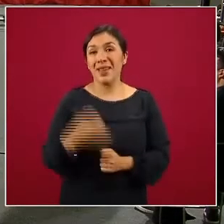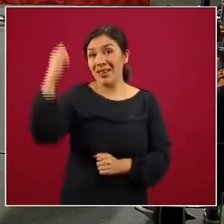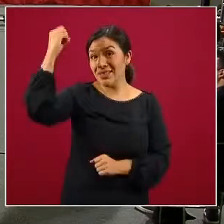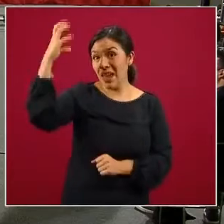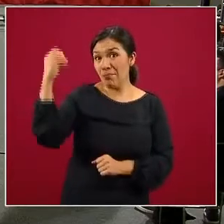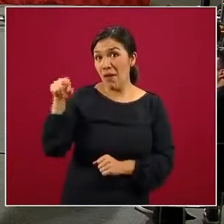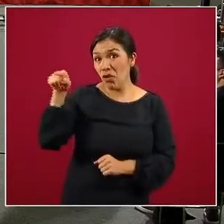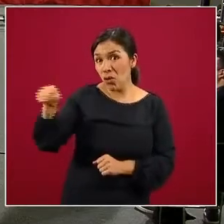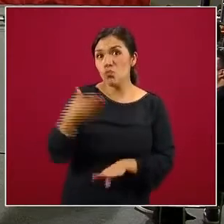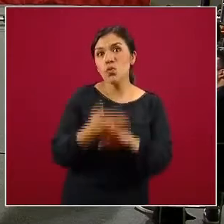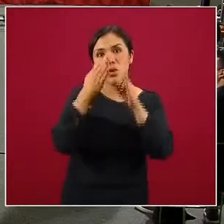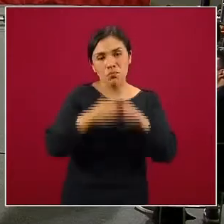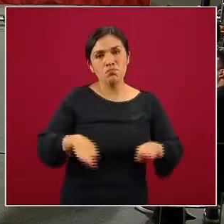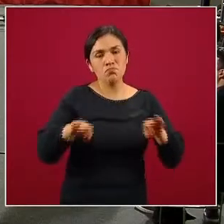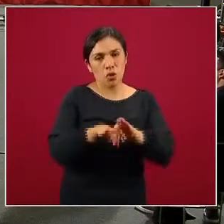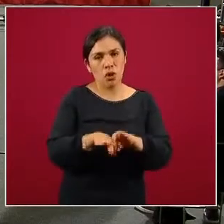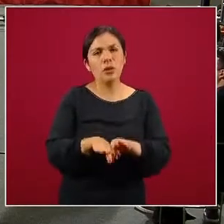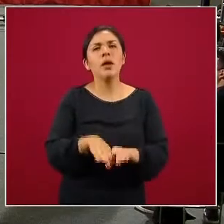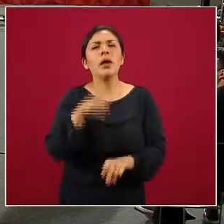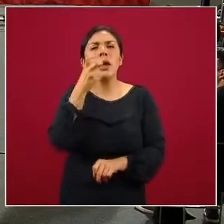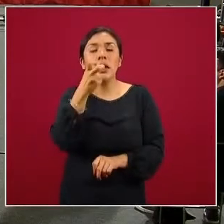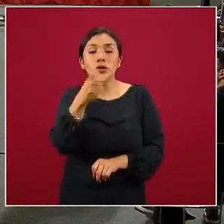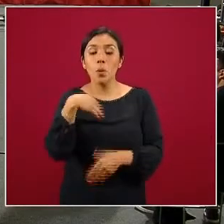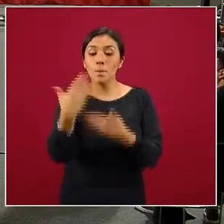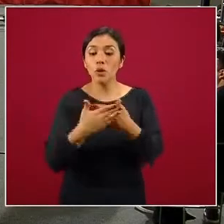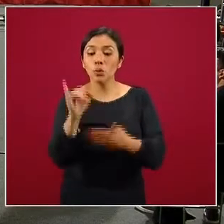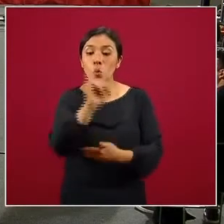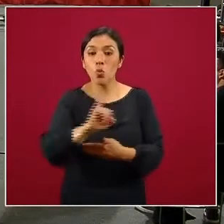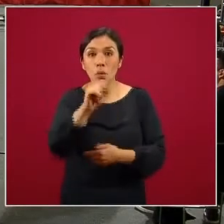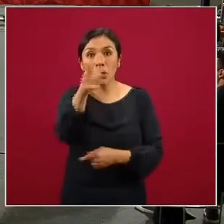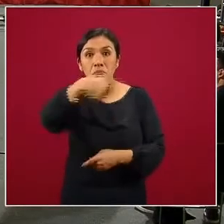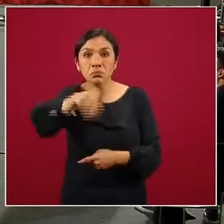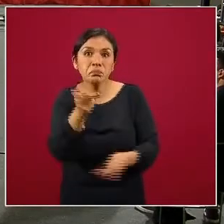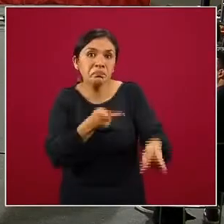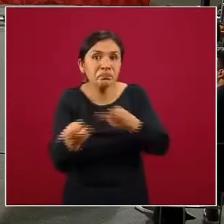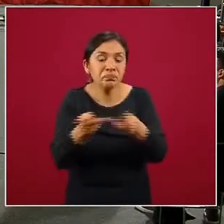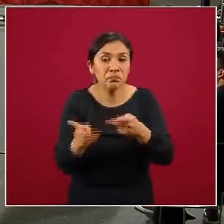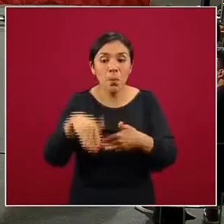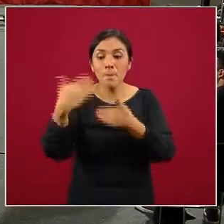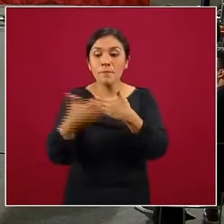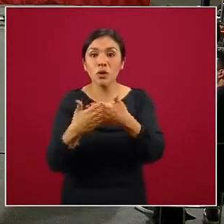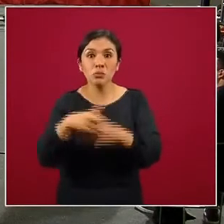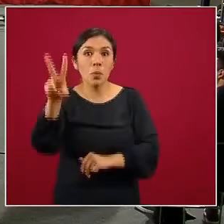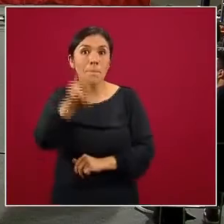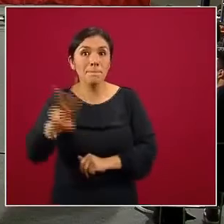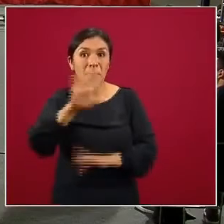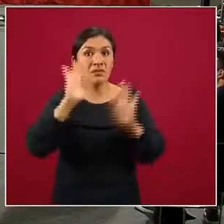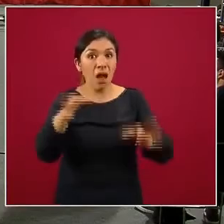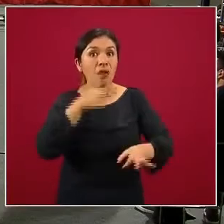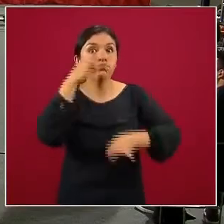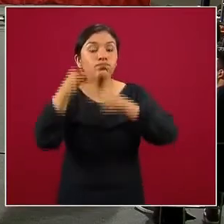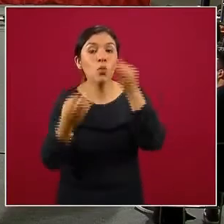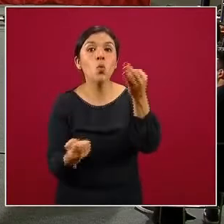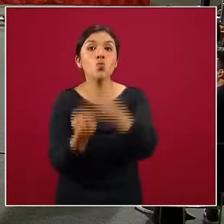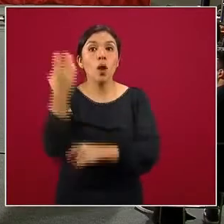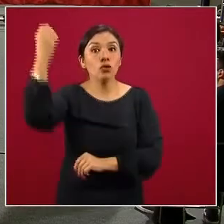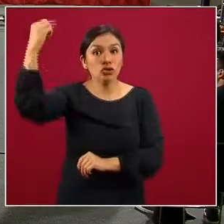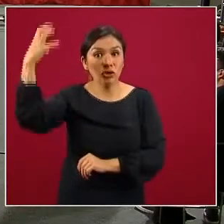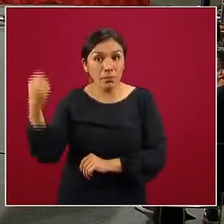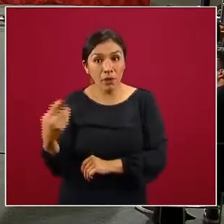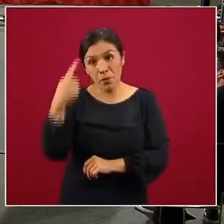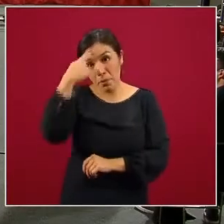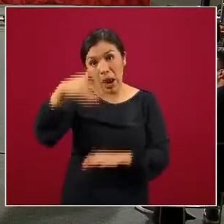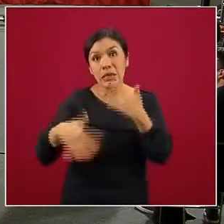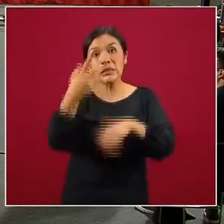muy importante, entonces, en dado caso de la conversación que se tenga el jueves, el viernes podría darse una nueva actualización del semáforo ya para cada 15